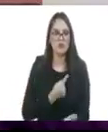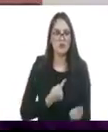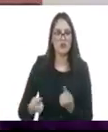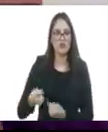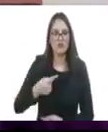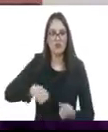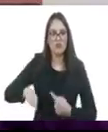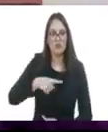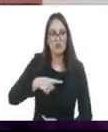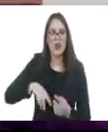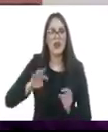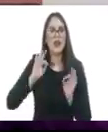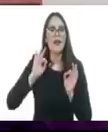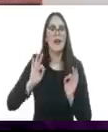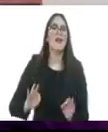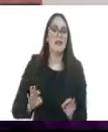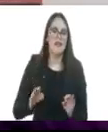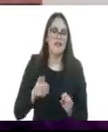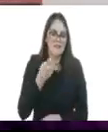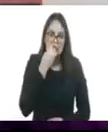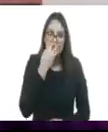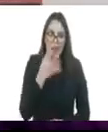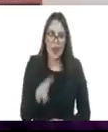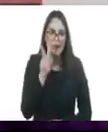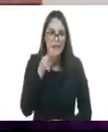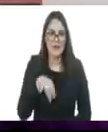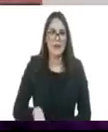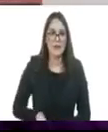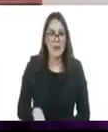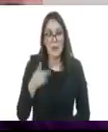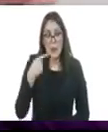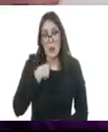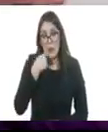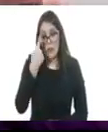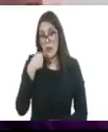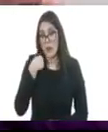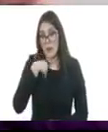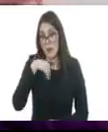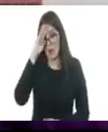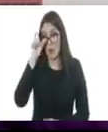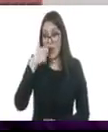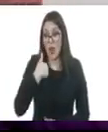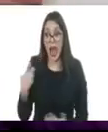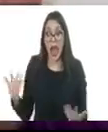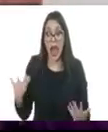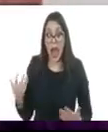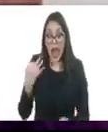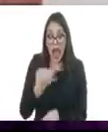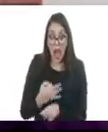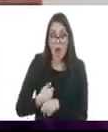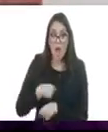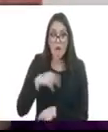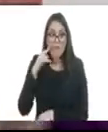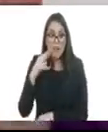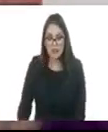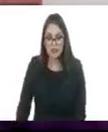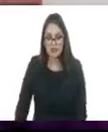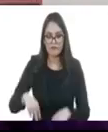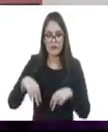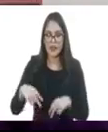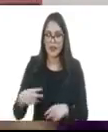de un lado y de la otra, ¿no? Pero para mí, en el momento en que la vi y que estuvimos platicando y que terminamos